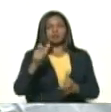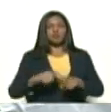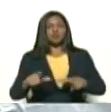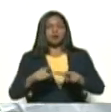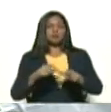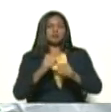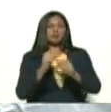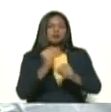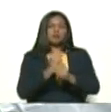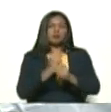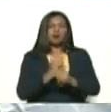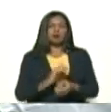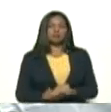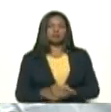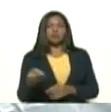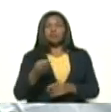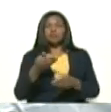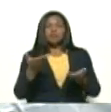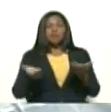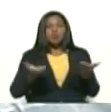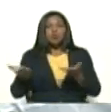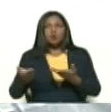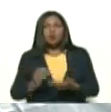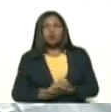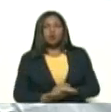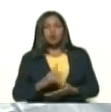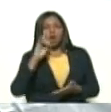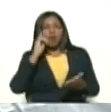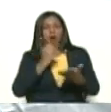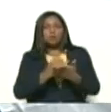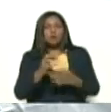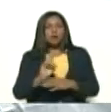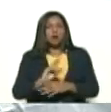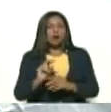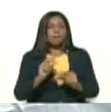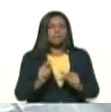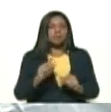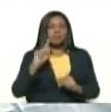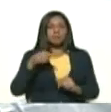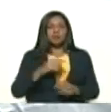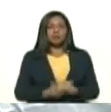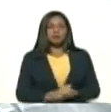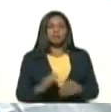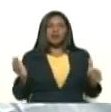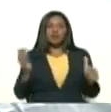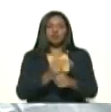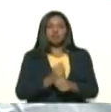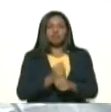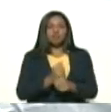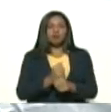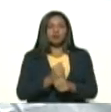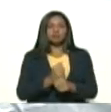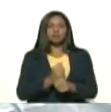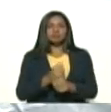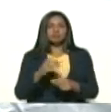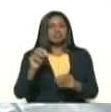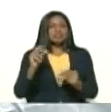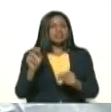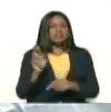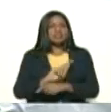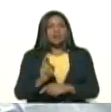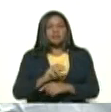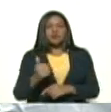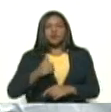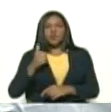laboral, aplicando todos los protocolos, las pruebas rápidas para la detección inmediata de